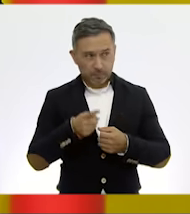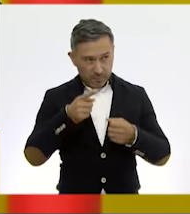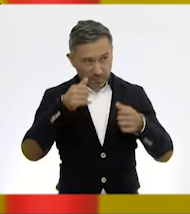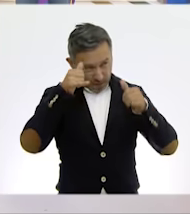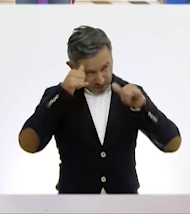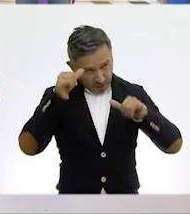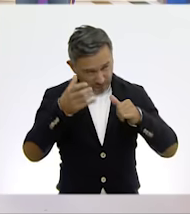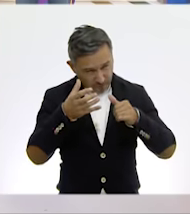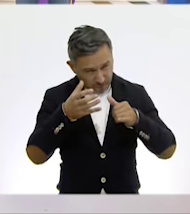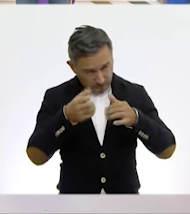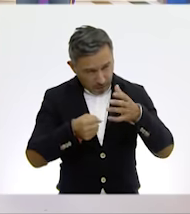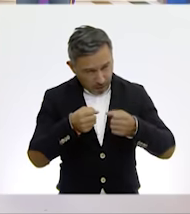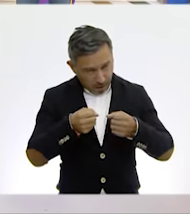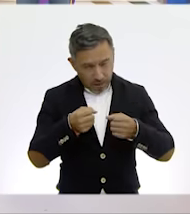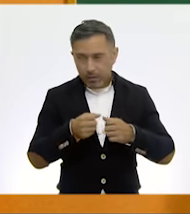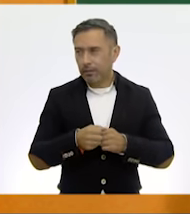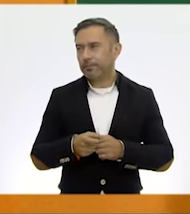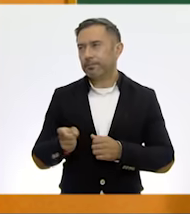Bebé.